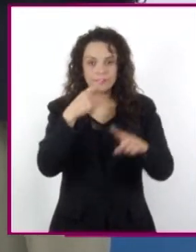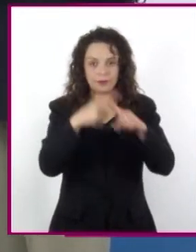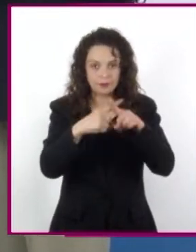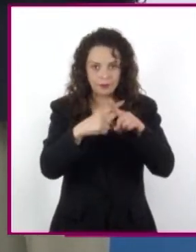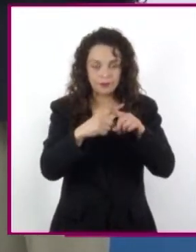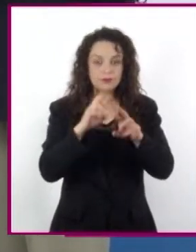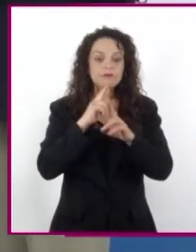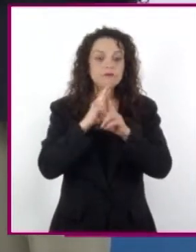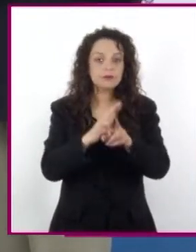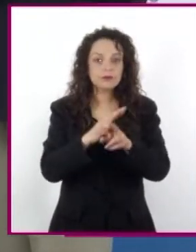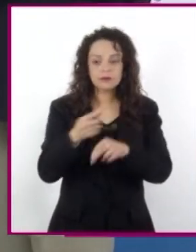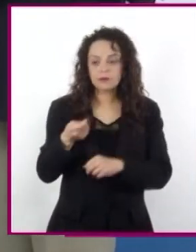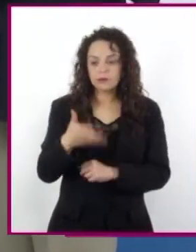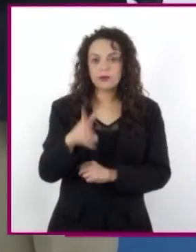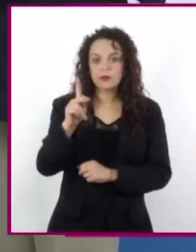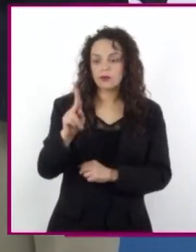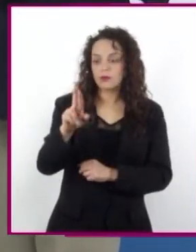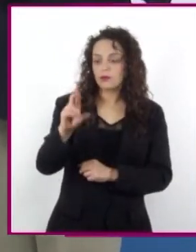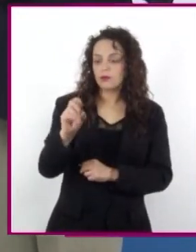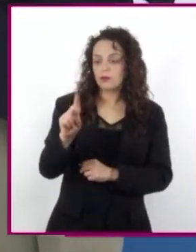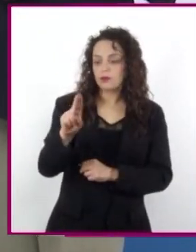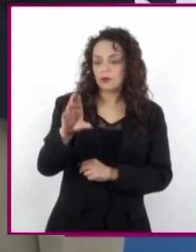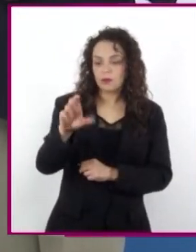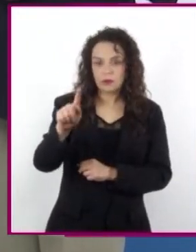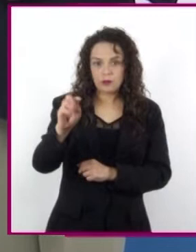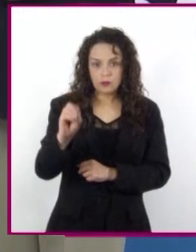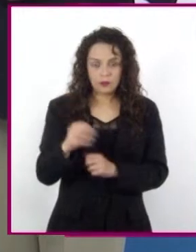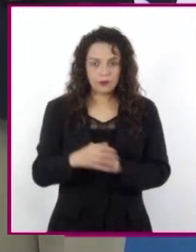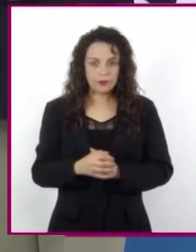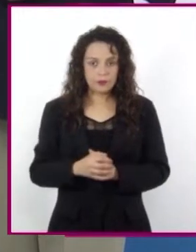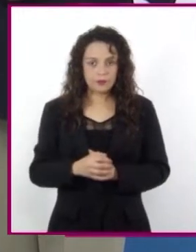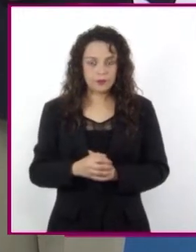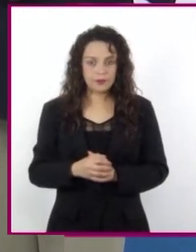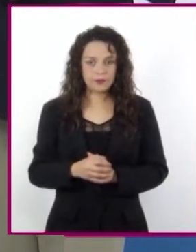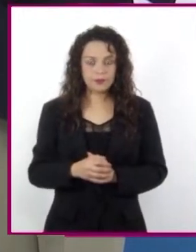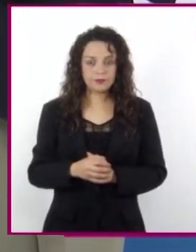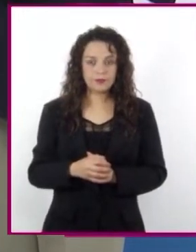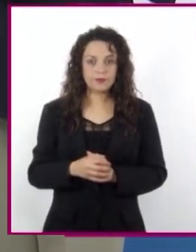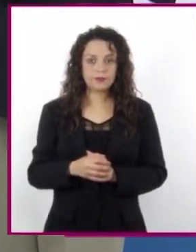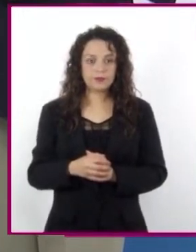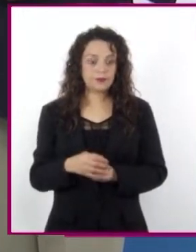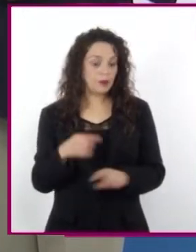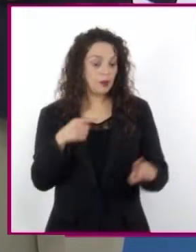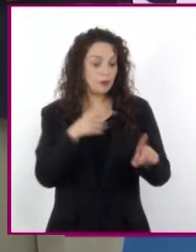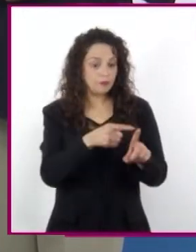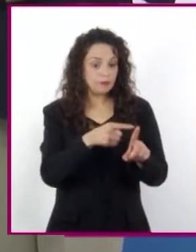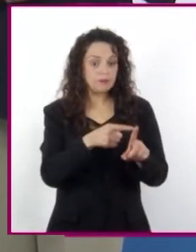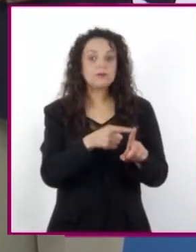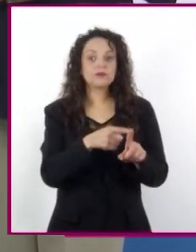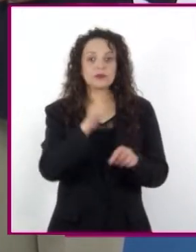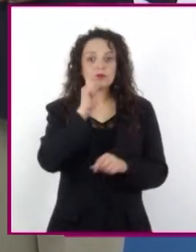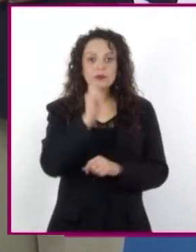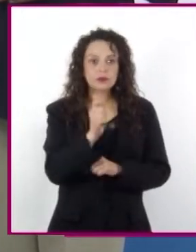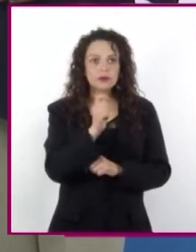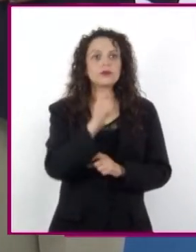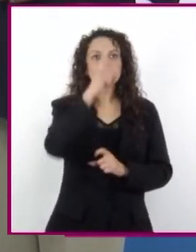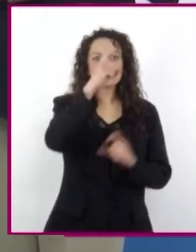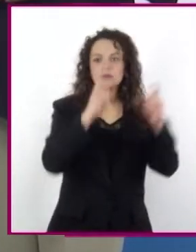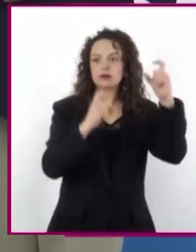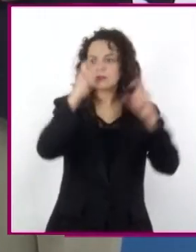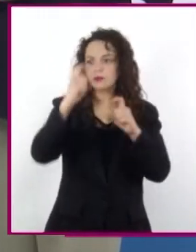conoce como producto. La factorización descompone una expresión algebraica en